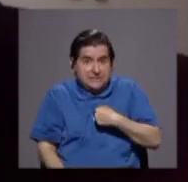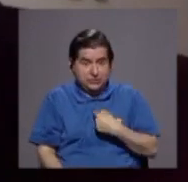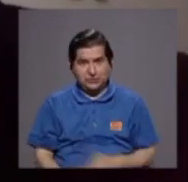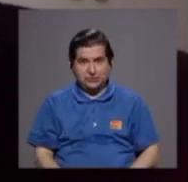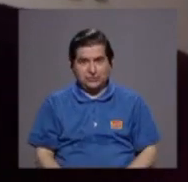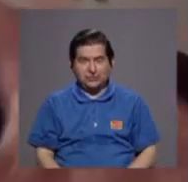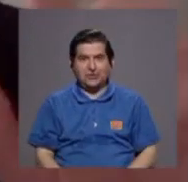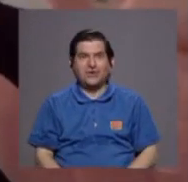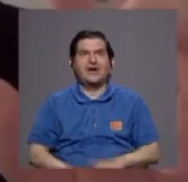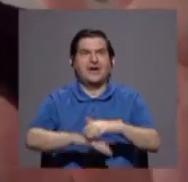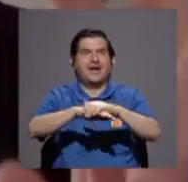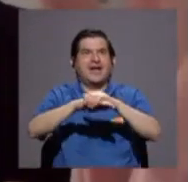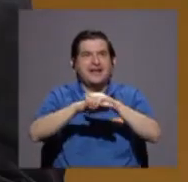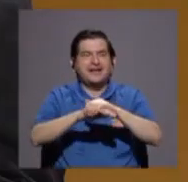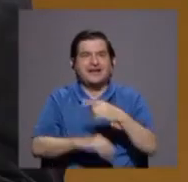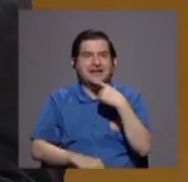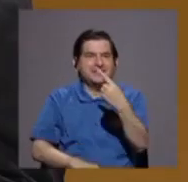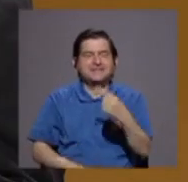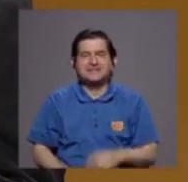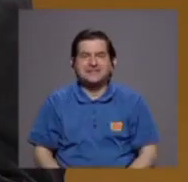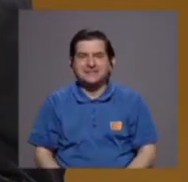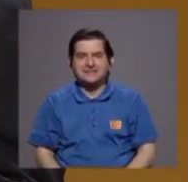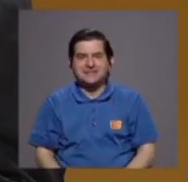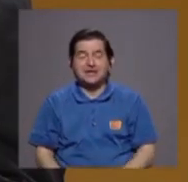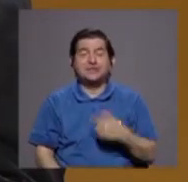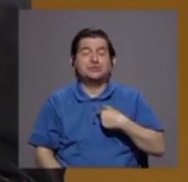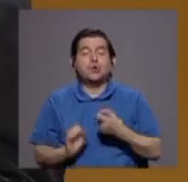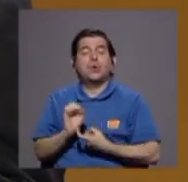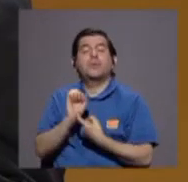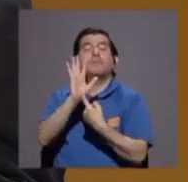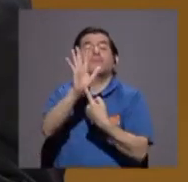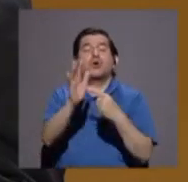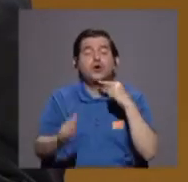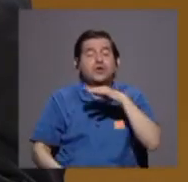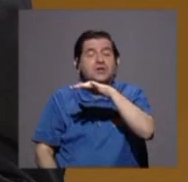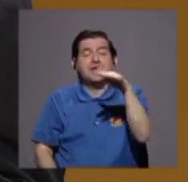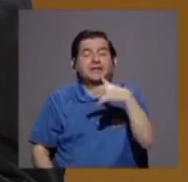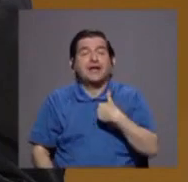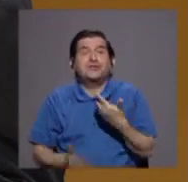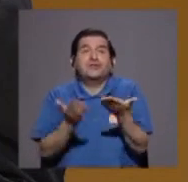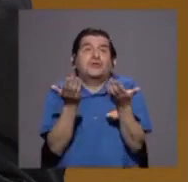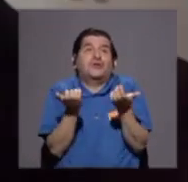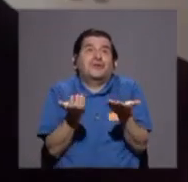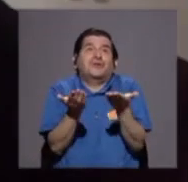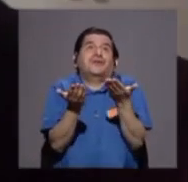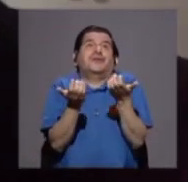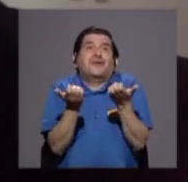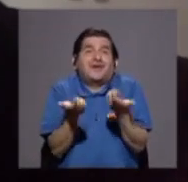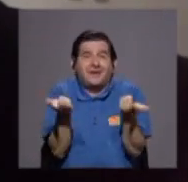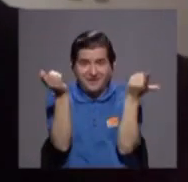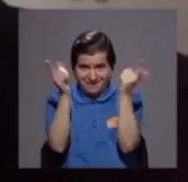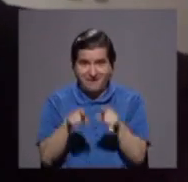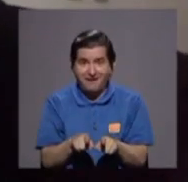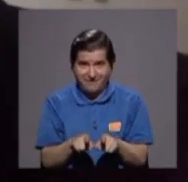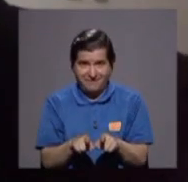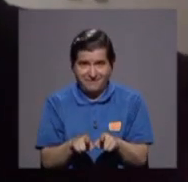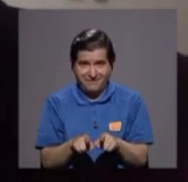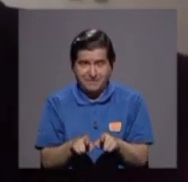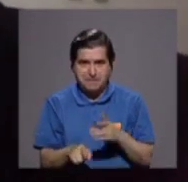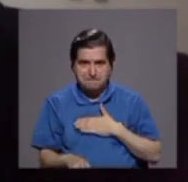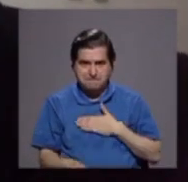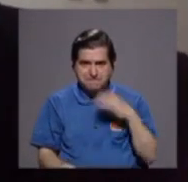lo que en inglés llaman wishful thinking, digamos, proyectando a la realidad lo que yo desearía que ocurriera,